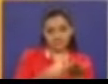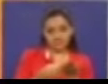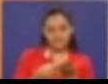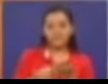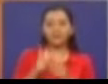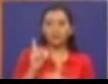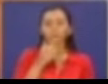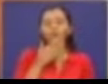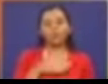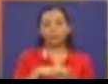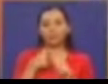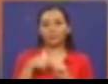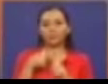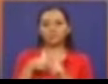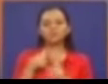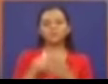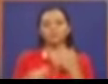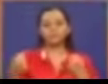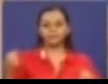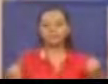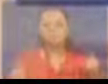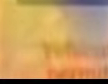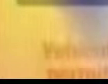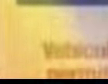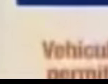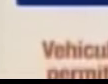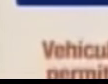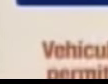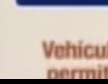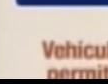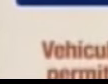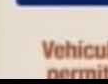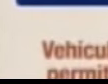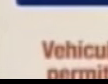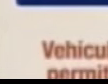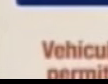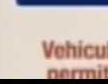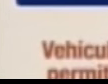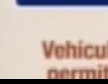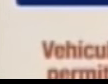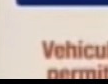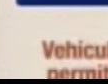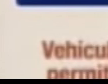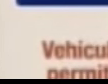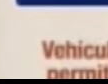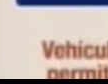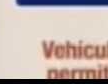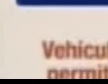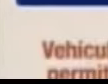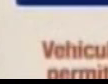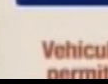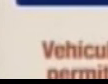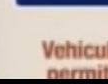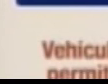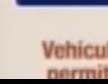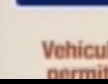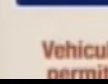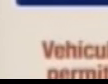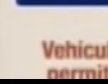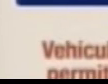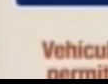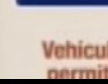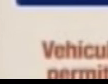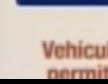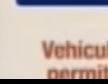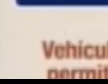vehículo eléctrico. Un Nissan March a combustión, a gasolina, comparado con un Nissan Leaf eléctrico.